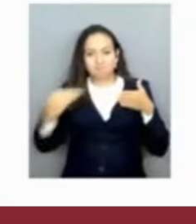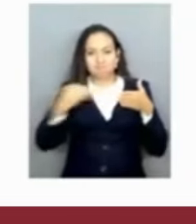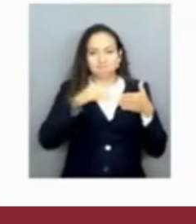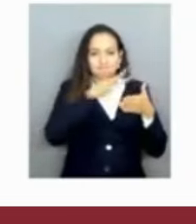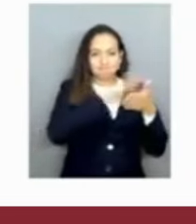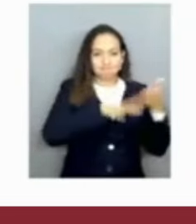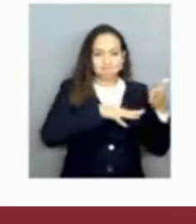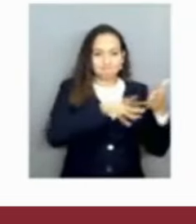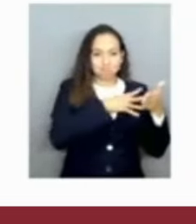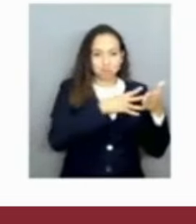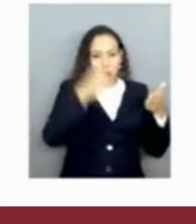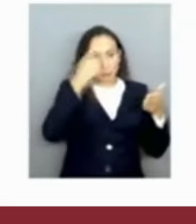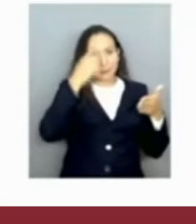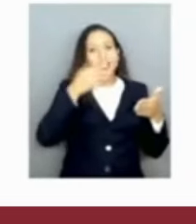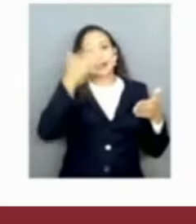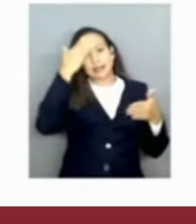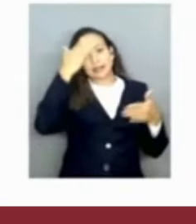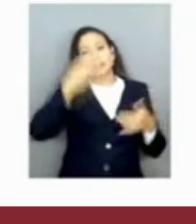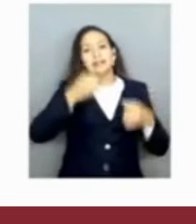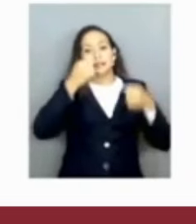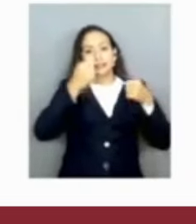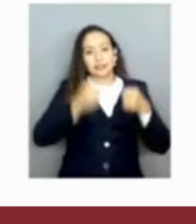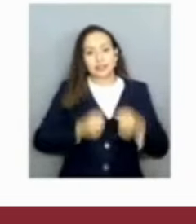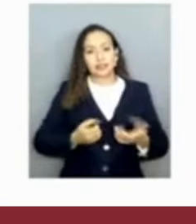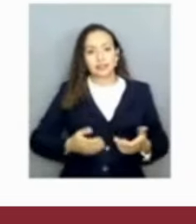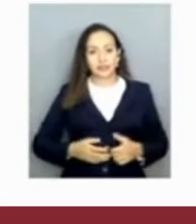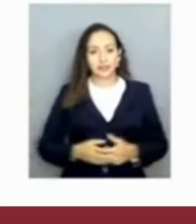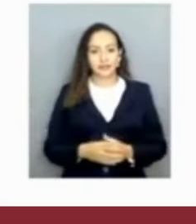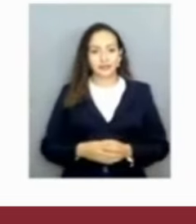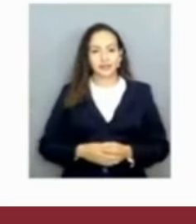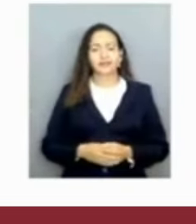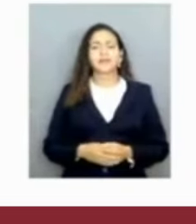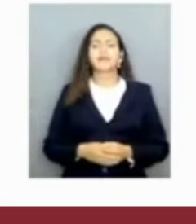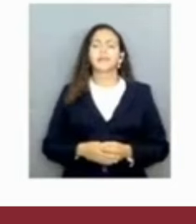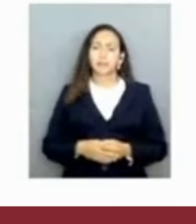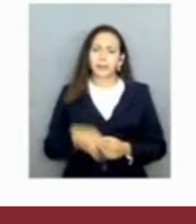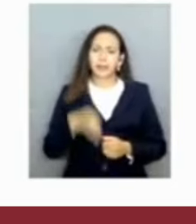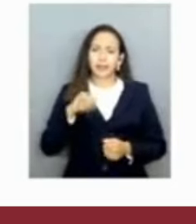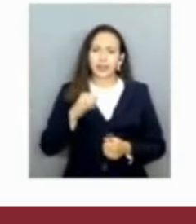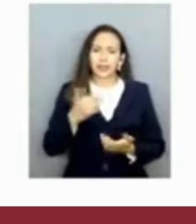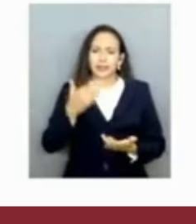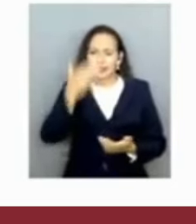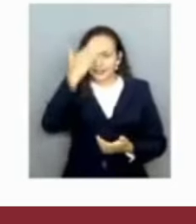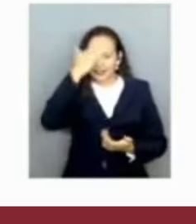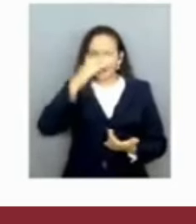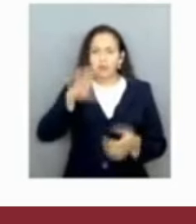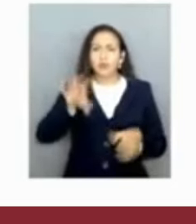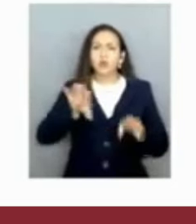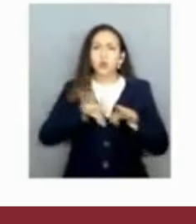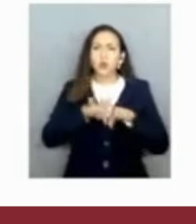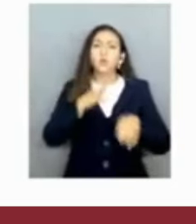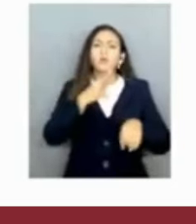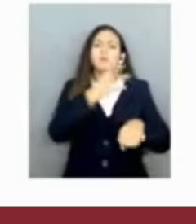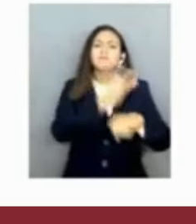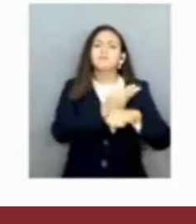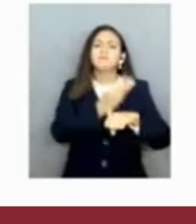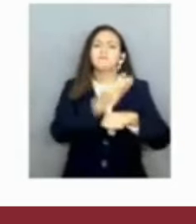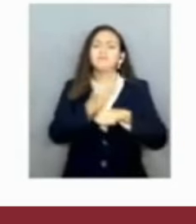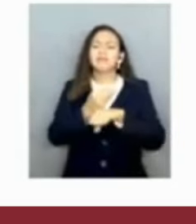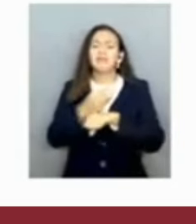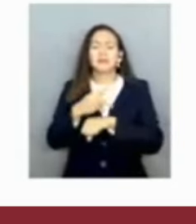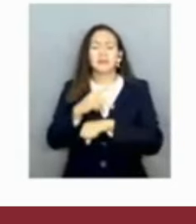Amigas y amigos de 4t México Les traigo una noticia sorprendente que ha generado controversia en el ámbito